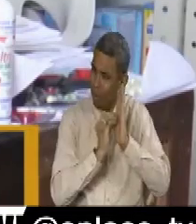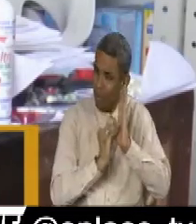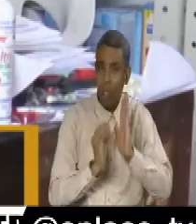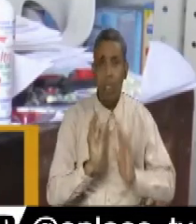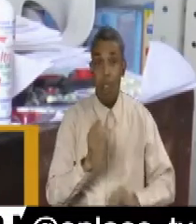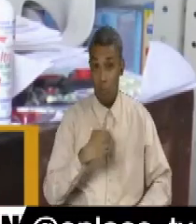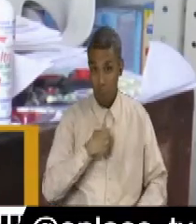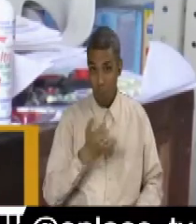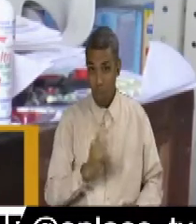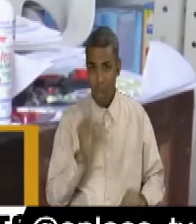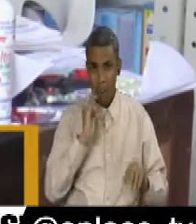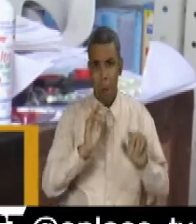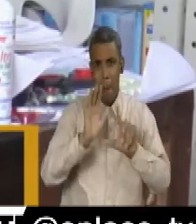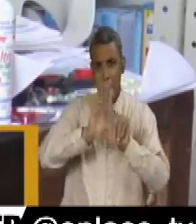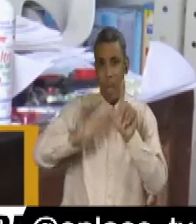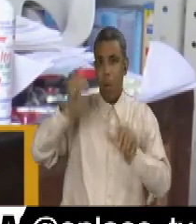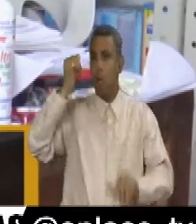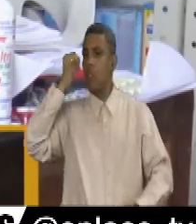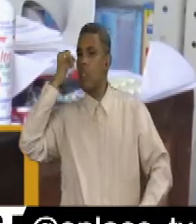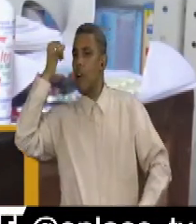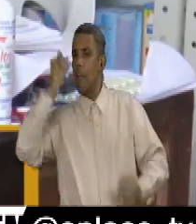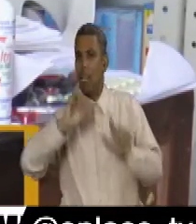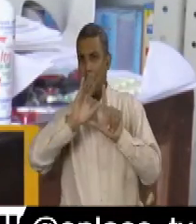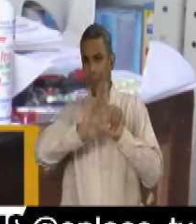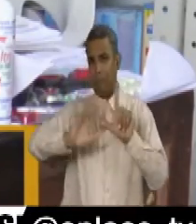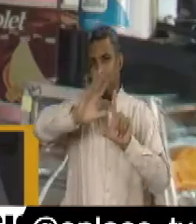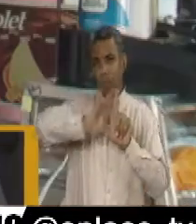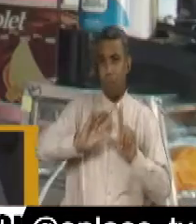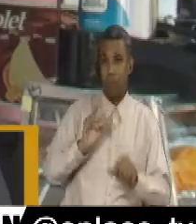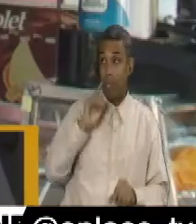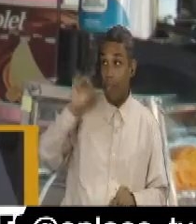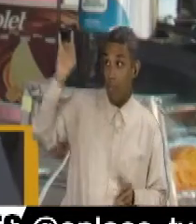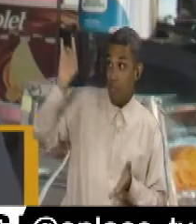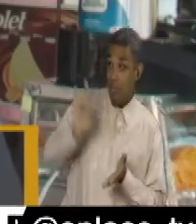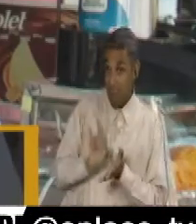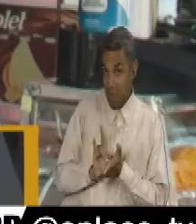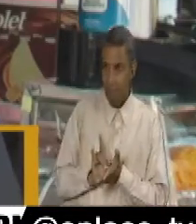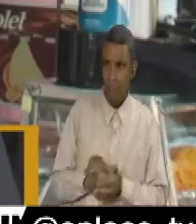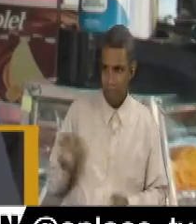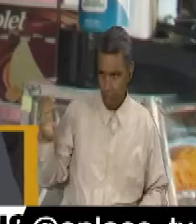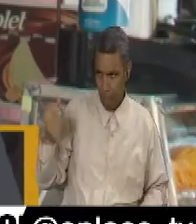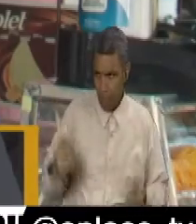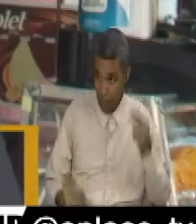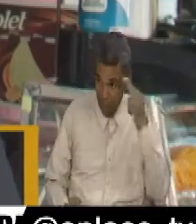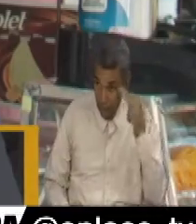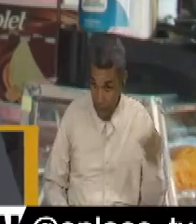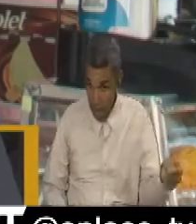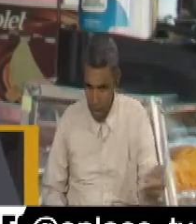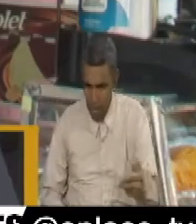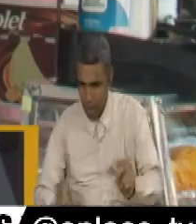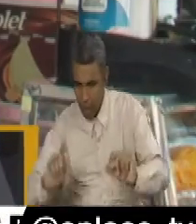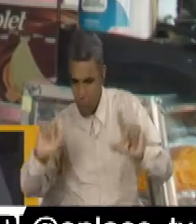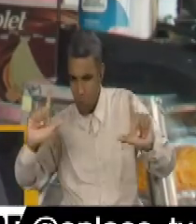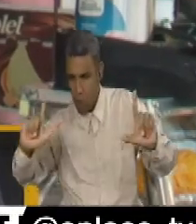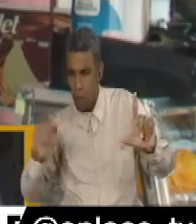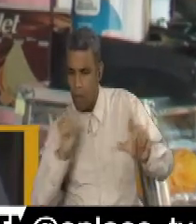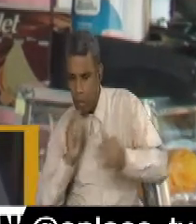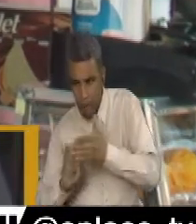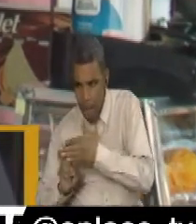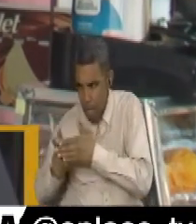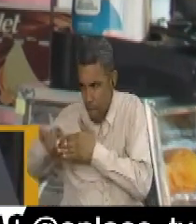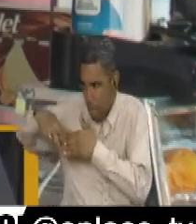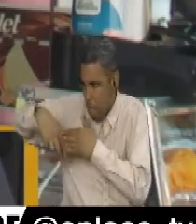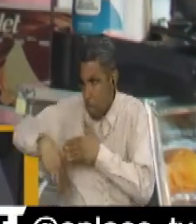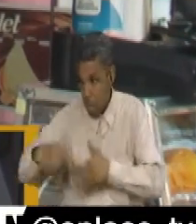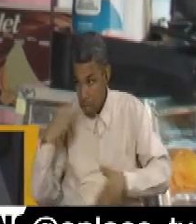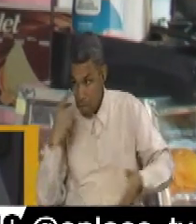y cuanto me exigen y demoro más llevándole y gastando plata en eso que ver resultados. De manera que yo hago un llamado